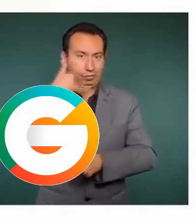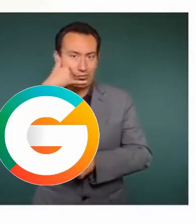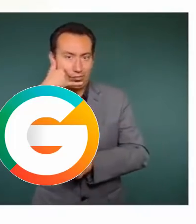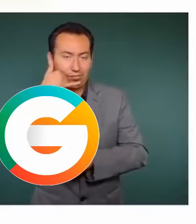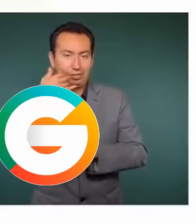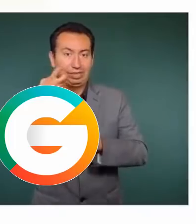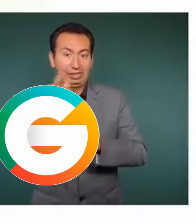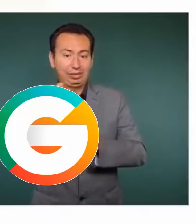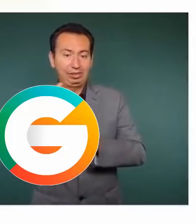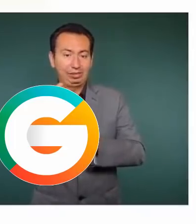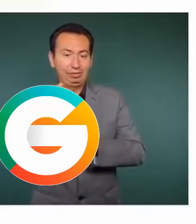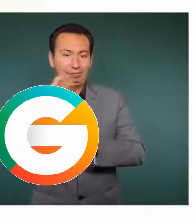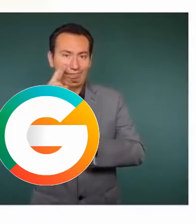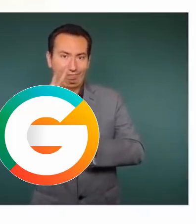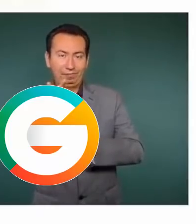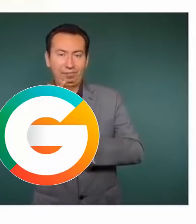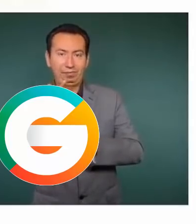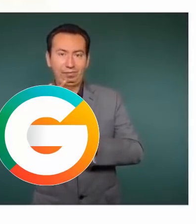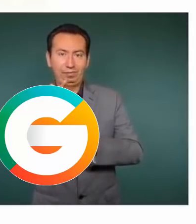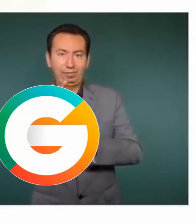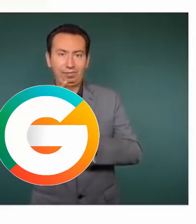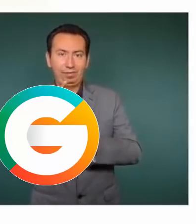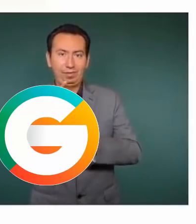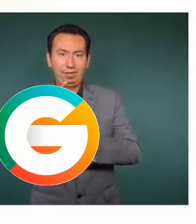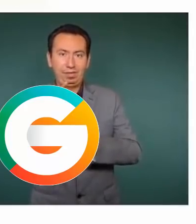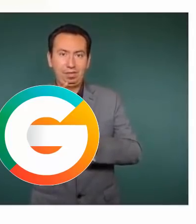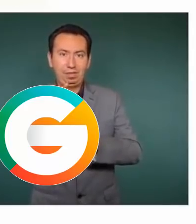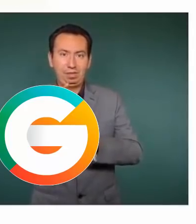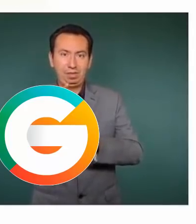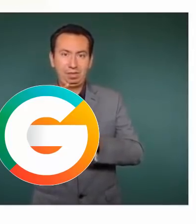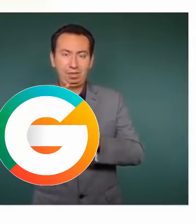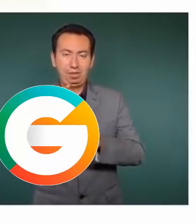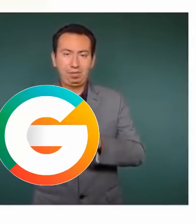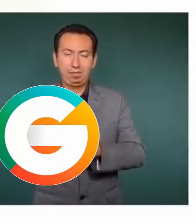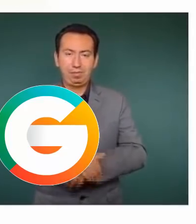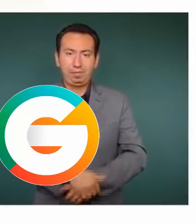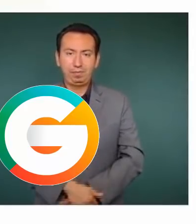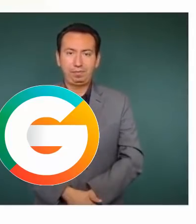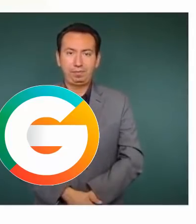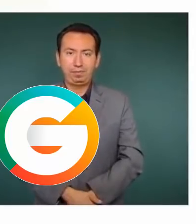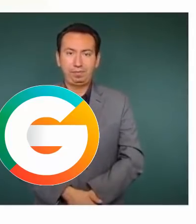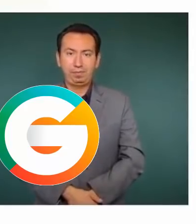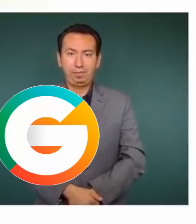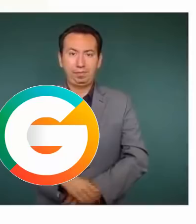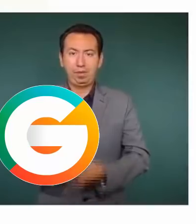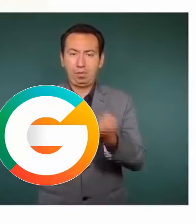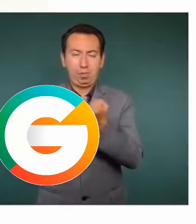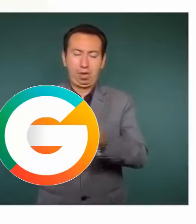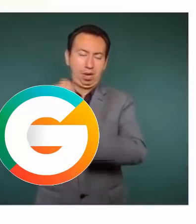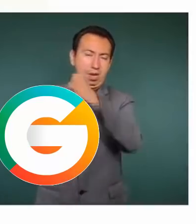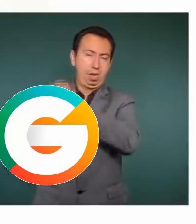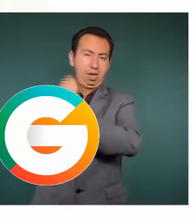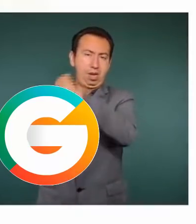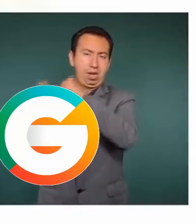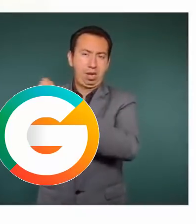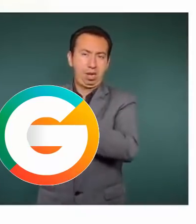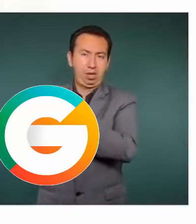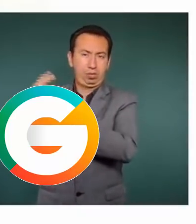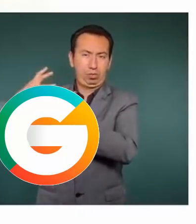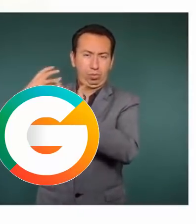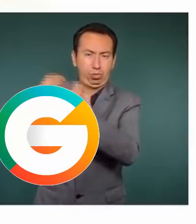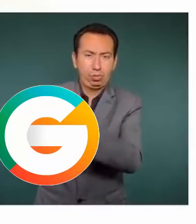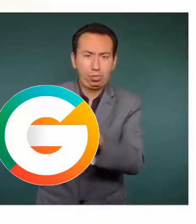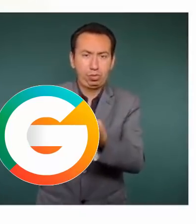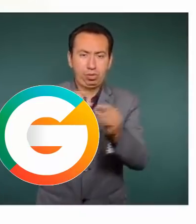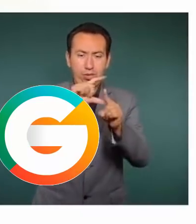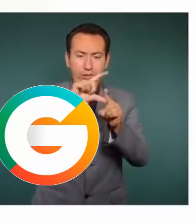Aquí la tendencia la podemos observar tomando en cuenta lo acumulado en años anteriores, que va a la